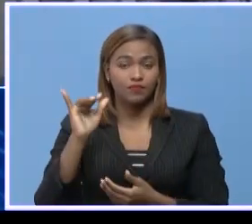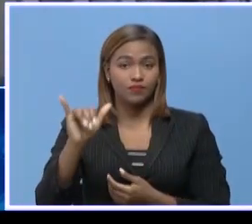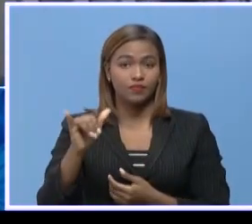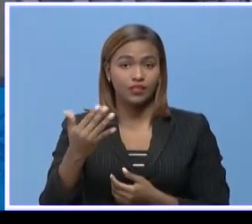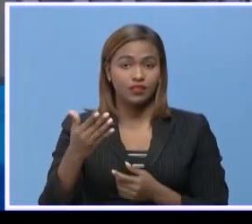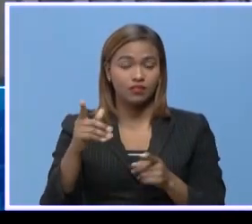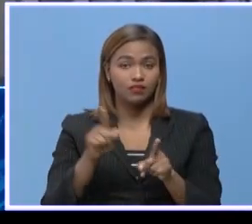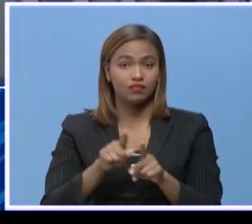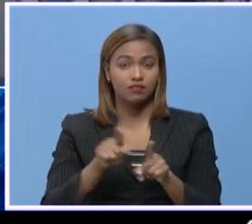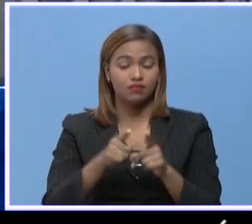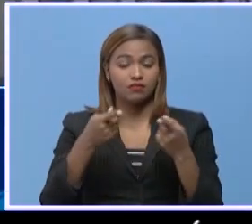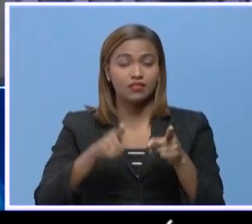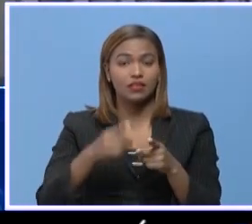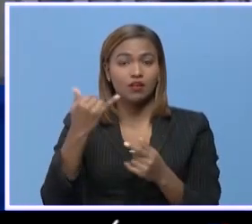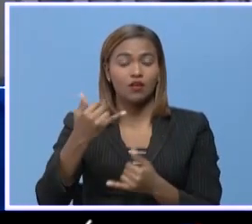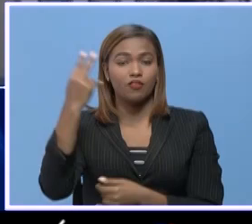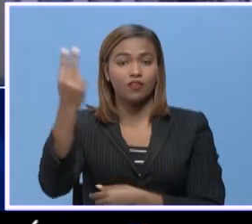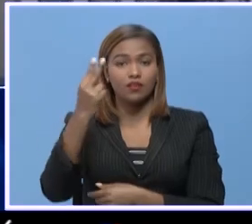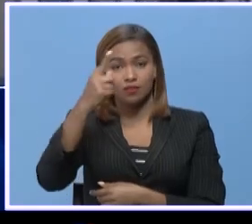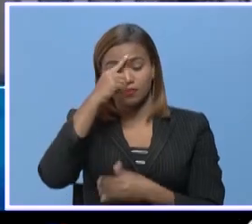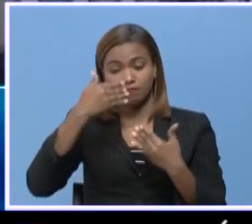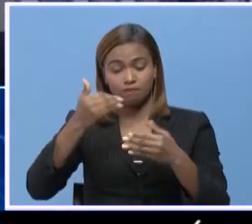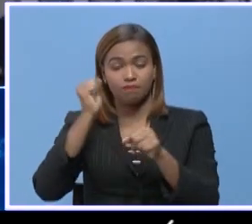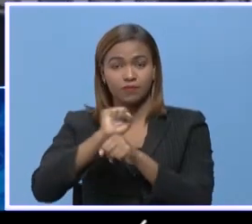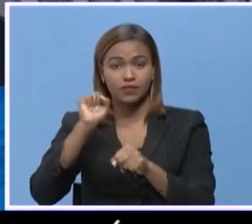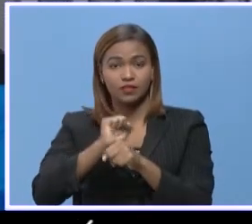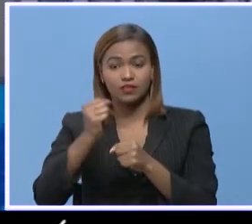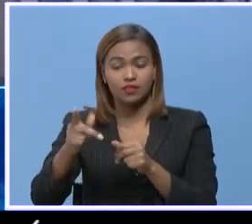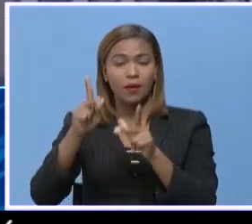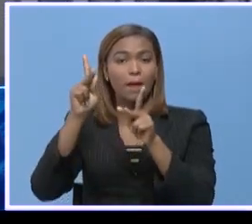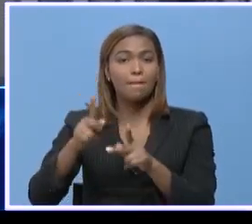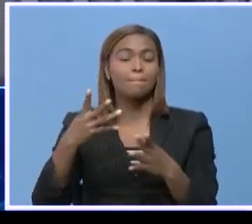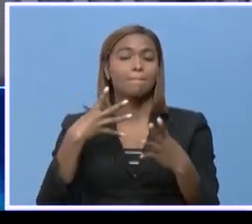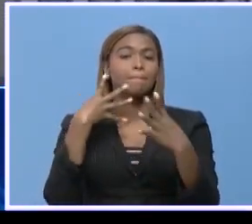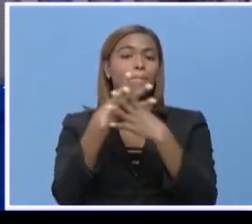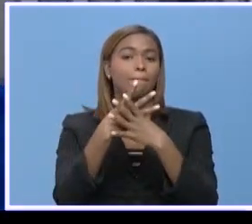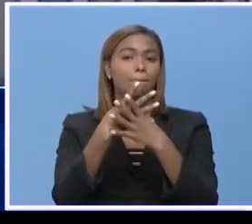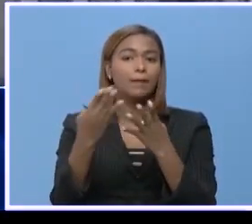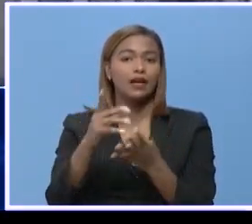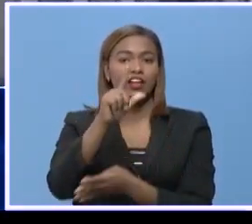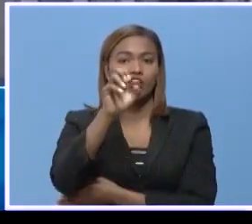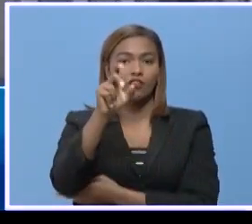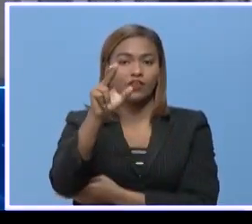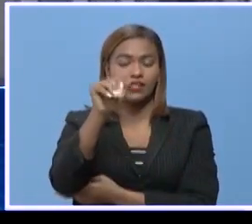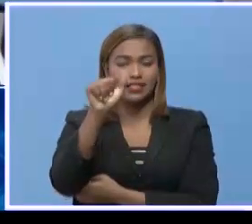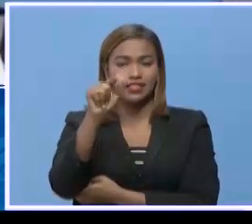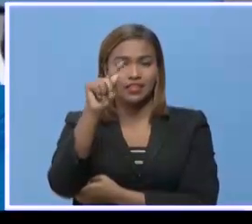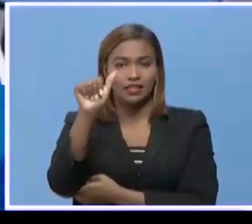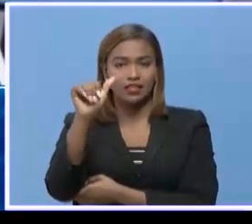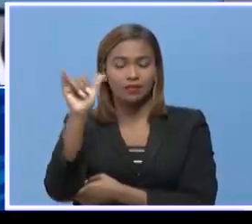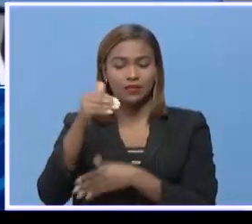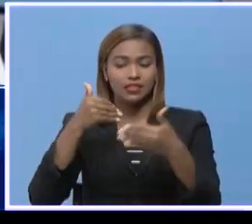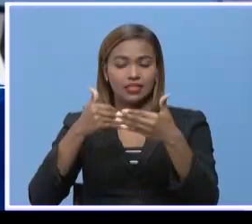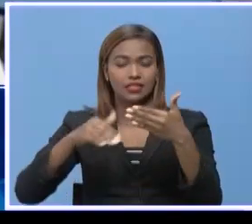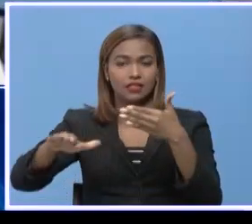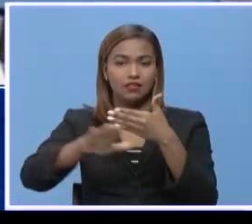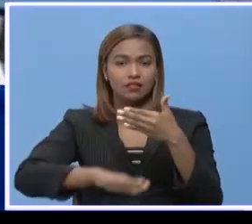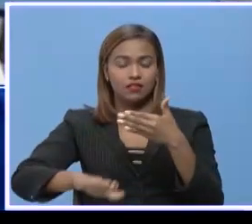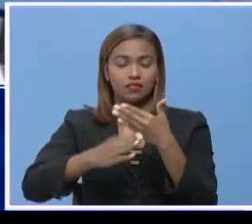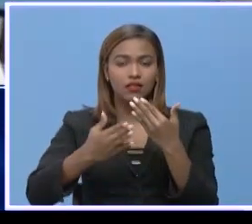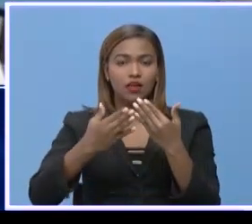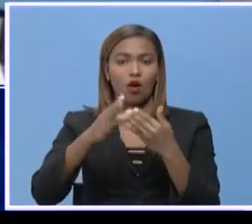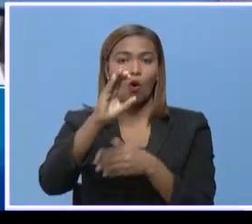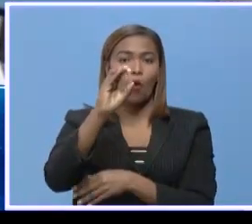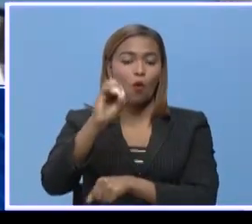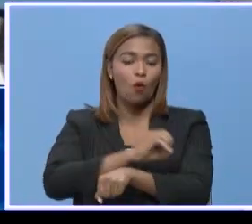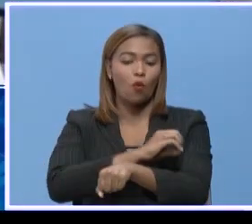en otro hecho, pues este viernes durante un operativo, la uniformada apresó a Liober Santana en las proximidades del parador cruce de